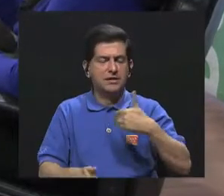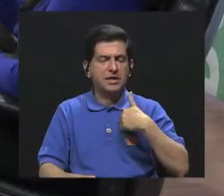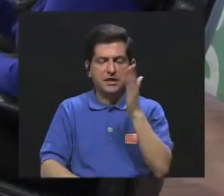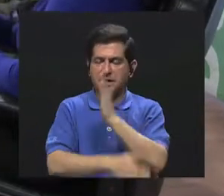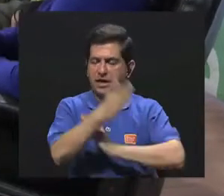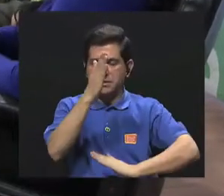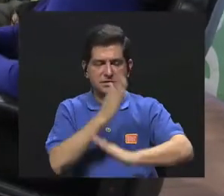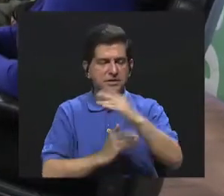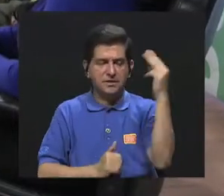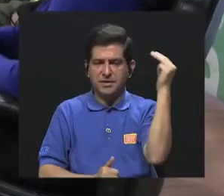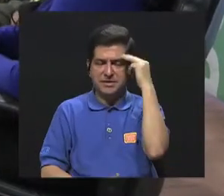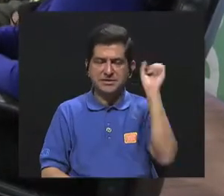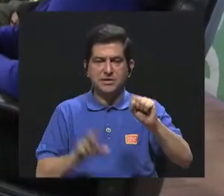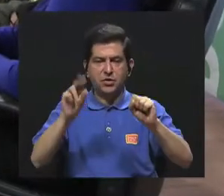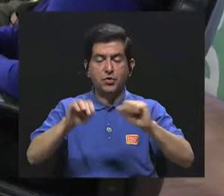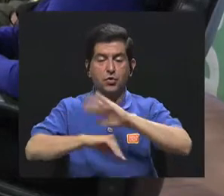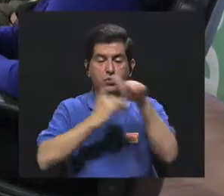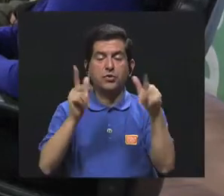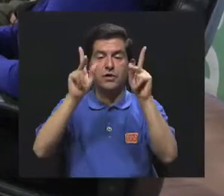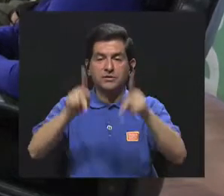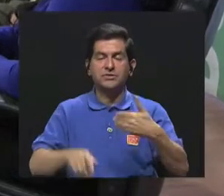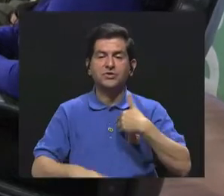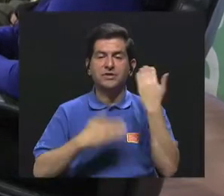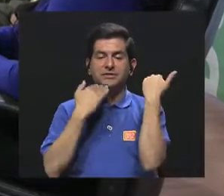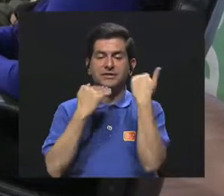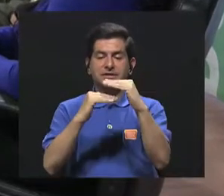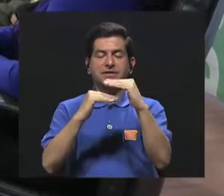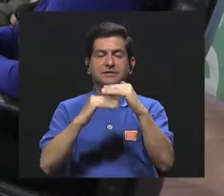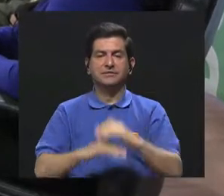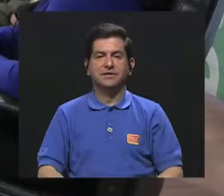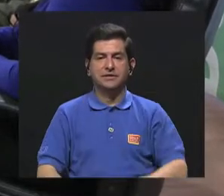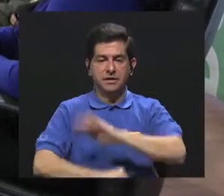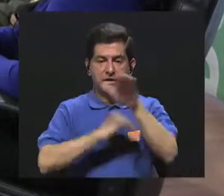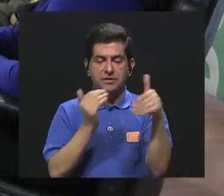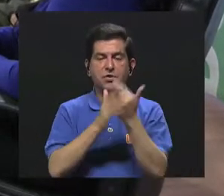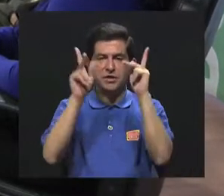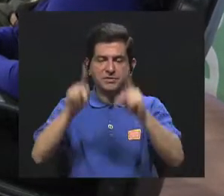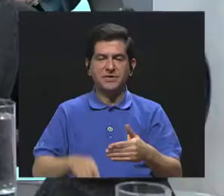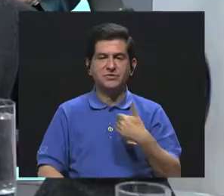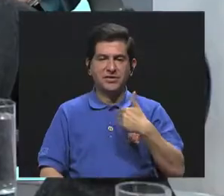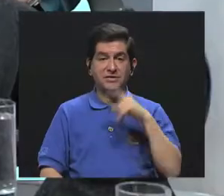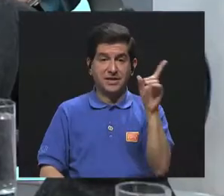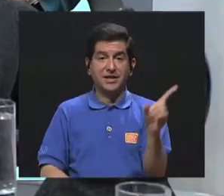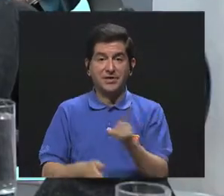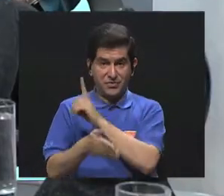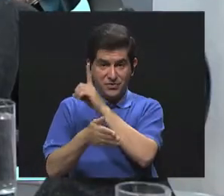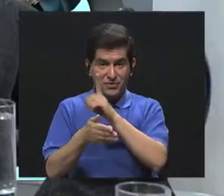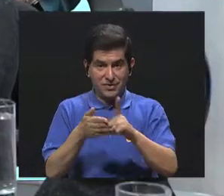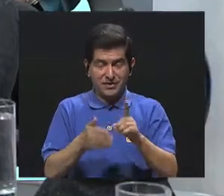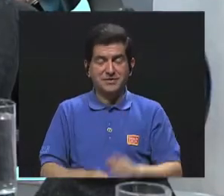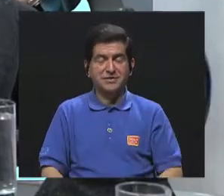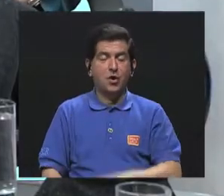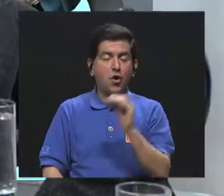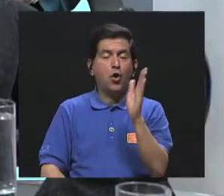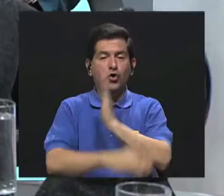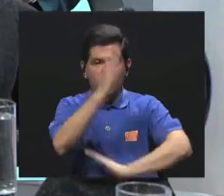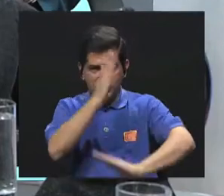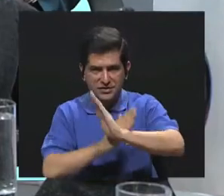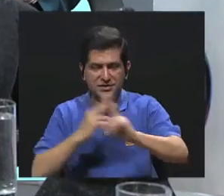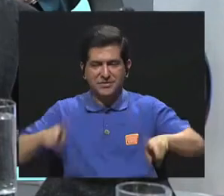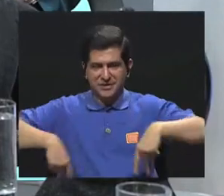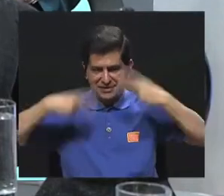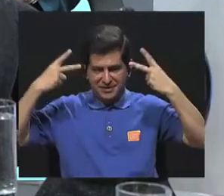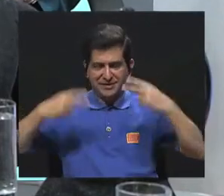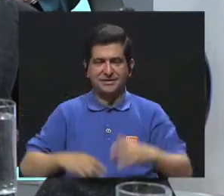una discapacidad mental. Que todos tenemos limitaciones. Así es. Sí, sí. Todos somos discapacitados en alguna manera. Así es. Todos tenemos una